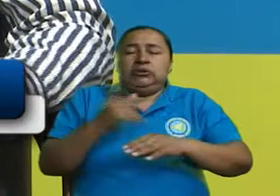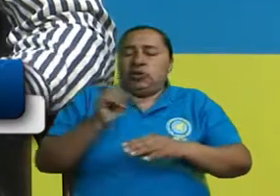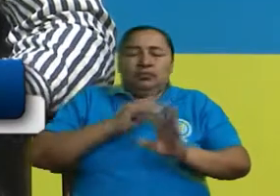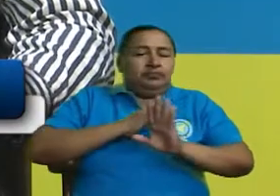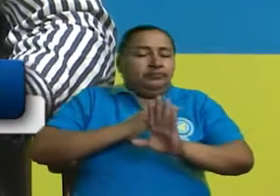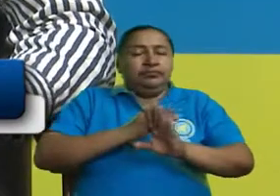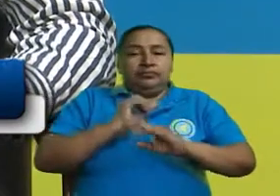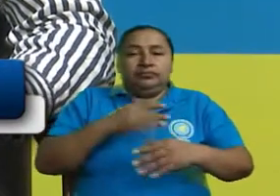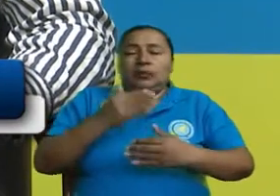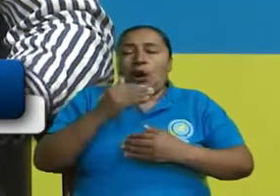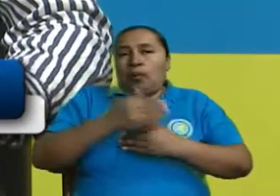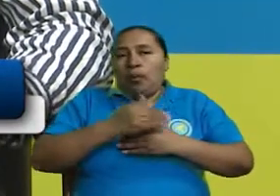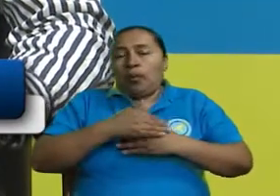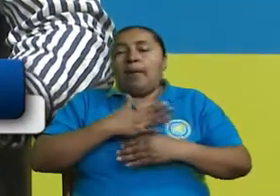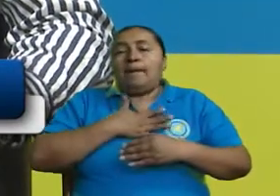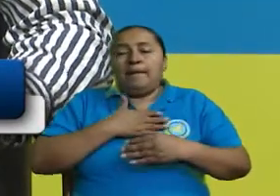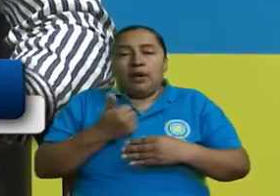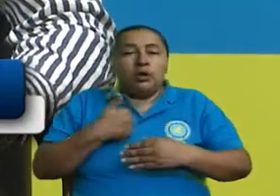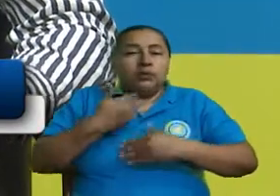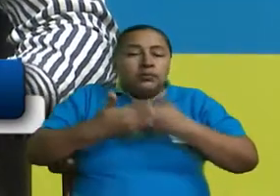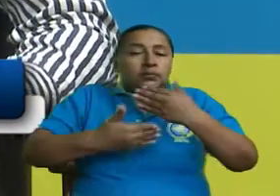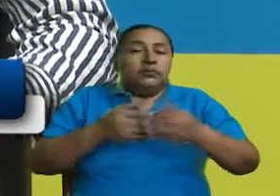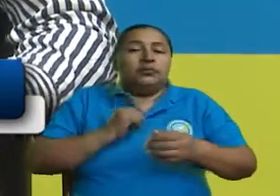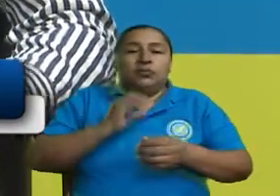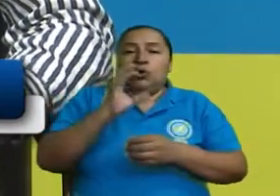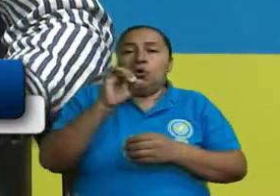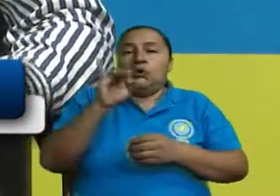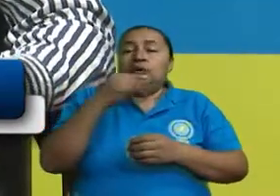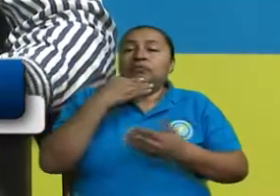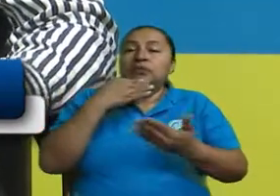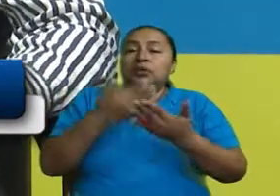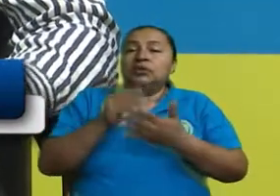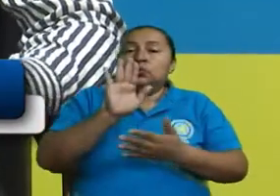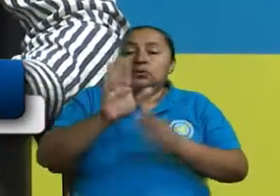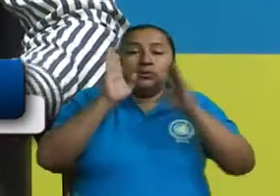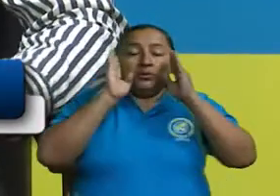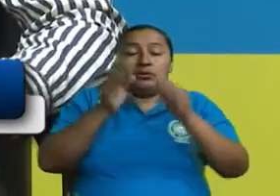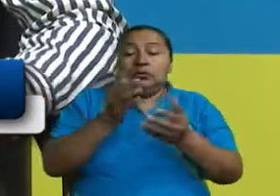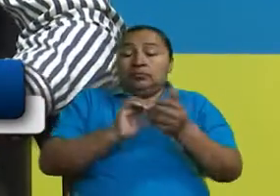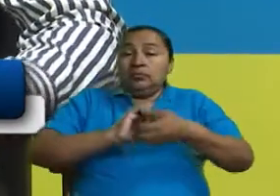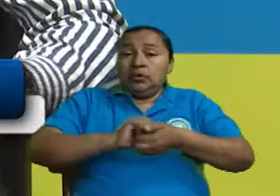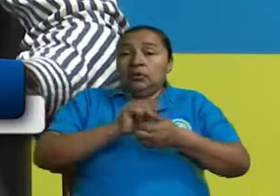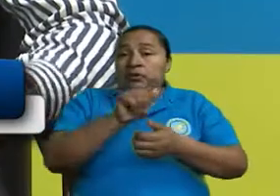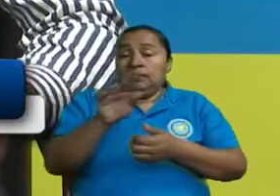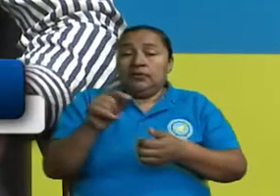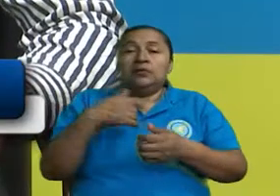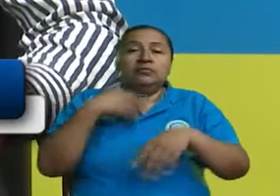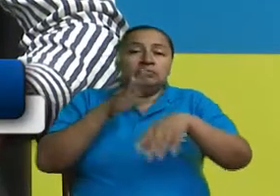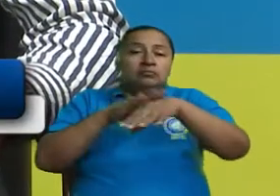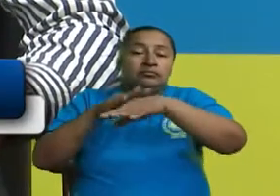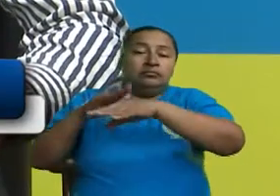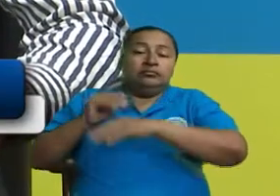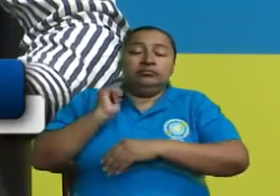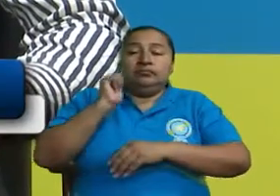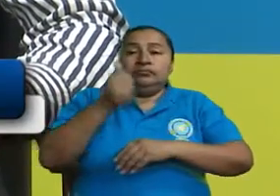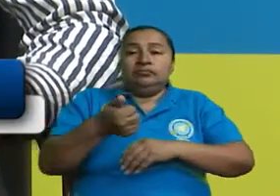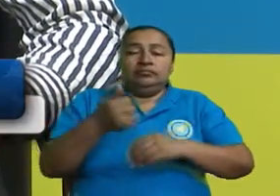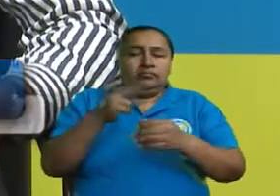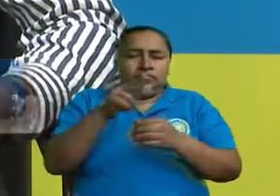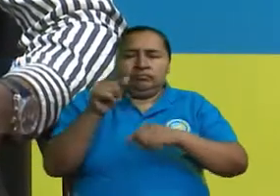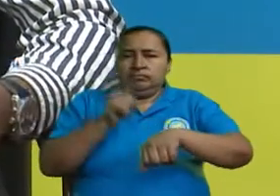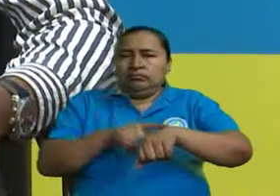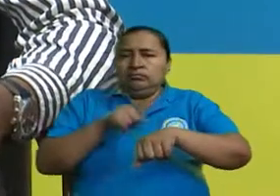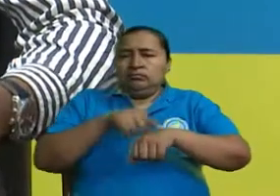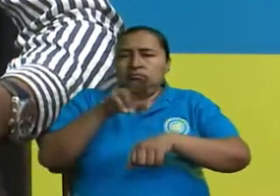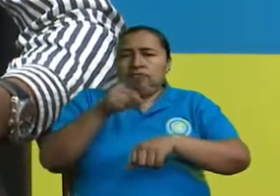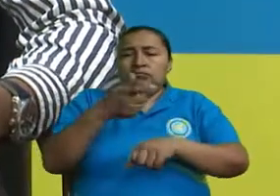niños recién nacidos como es el cólico. Le agradecemos su sintonía, amigos televidentes, le invitamos el día de mañana a esta misma hora por